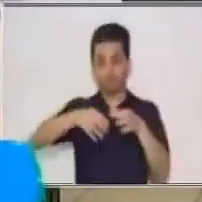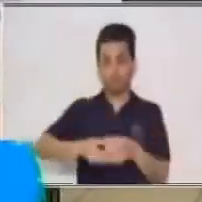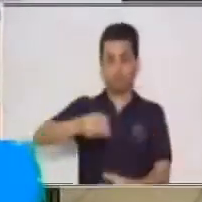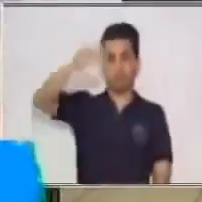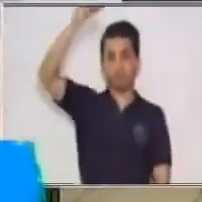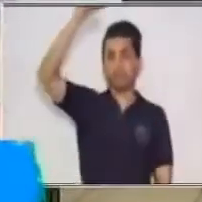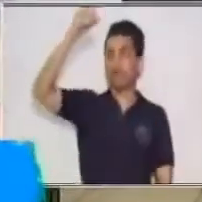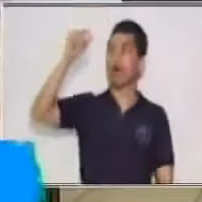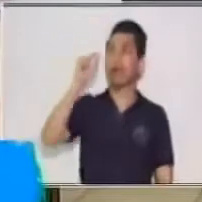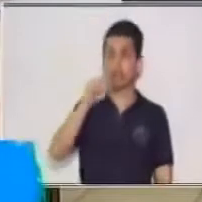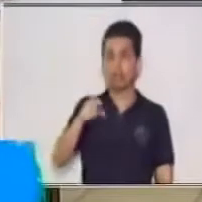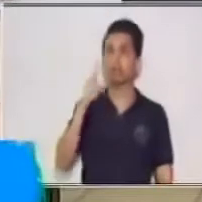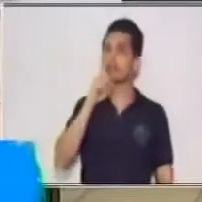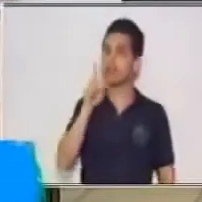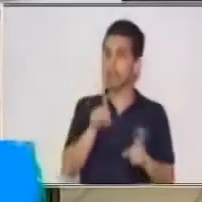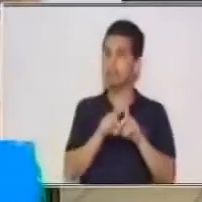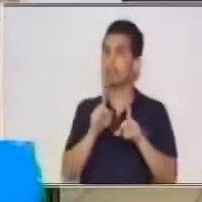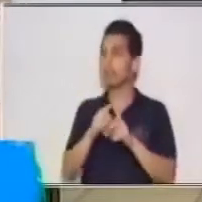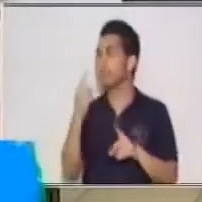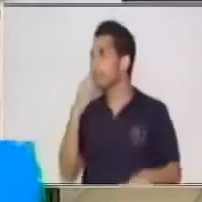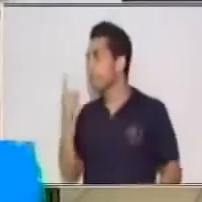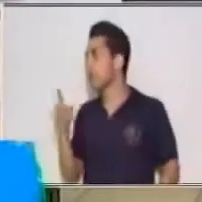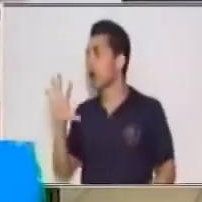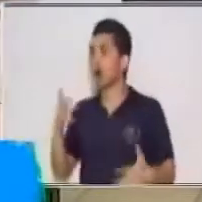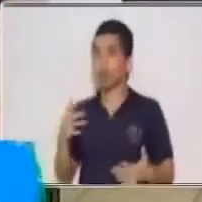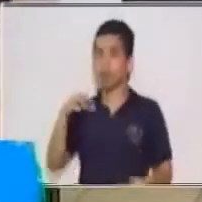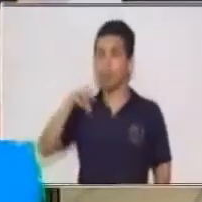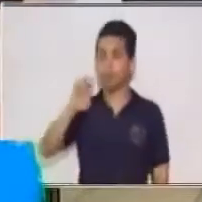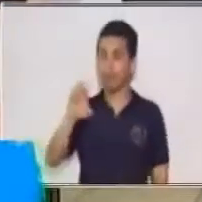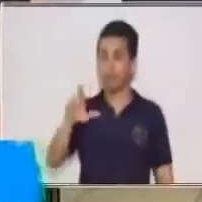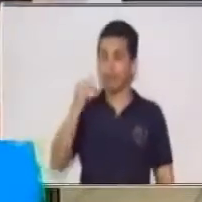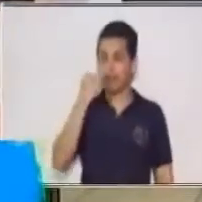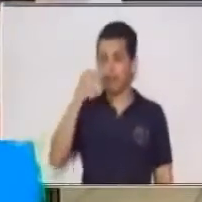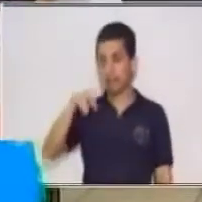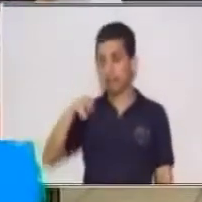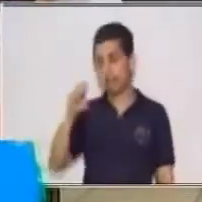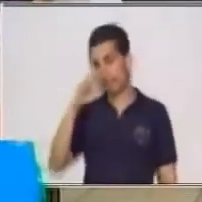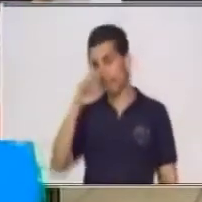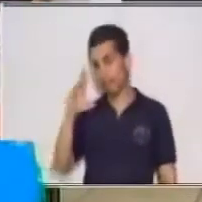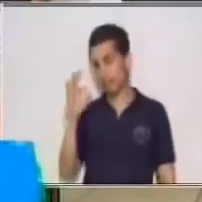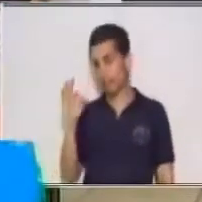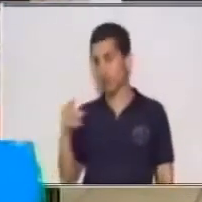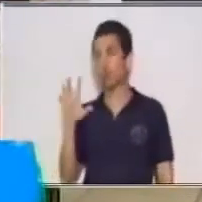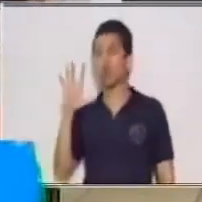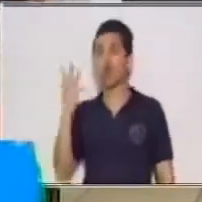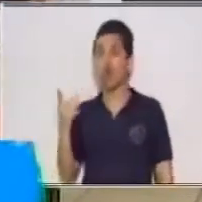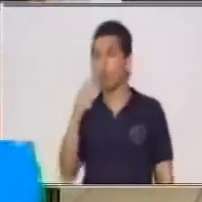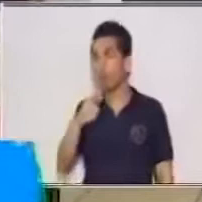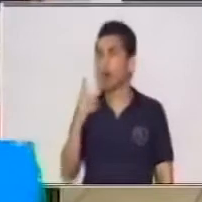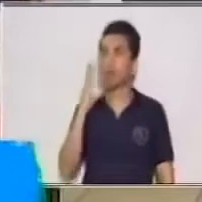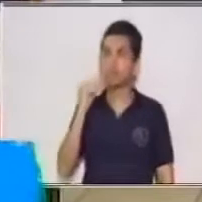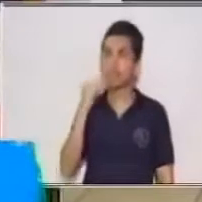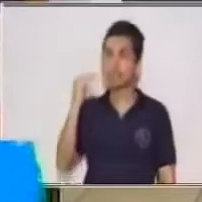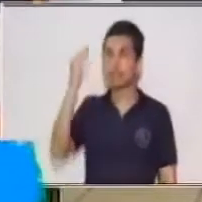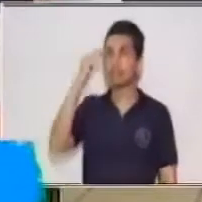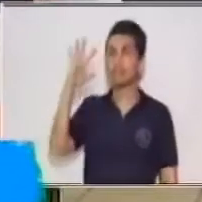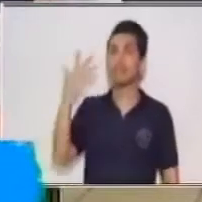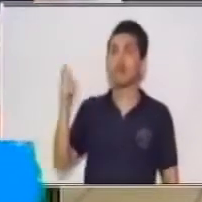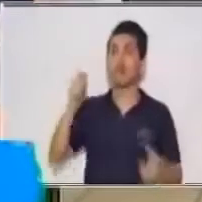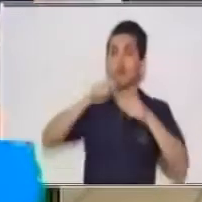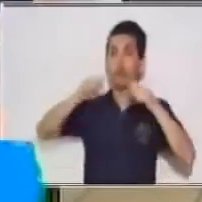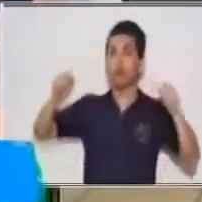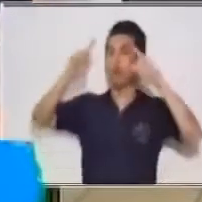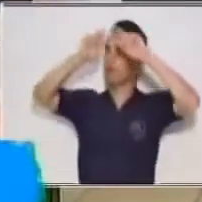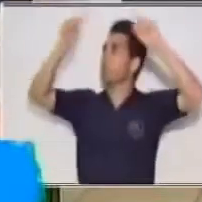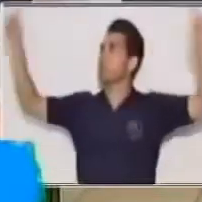encuentran un perímetro. Tal vez no lo hacen utilizando una fórmula, pero la experiencia les ha ayudado, ellos ya saben cómo lo pueden hacer.